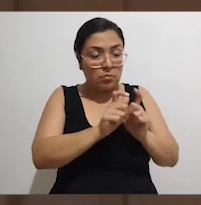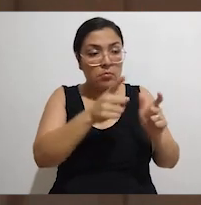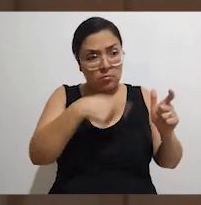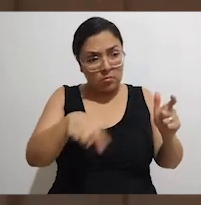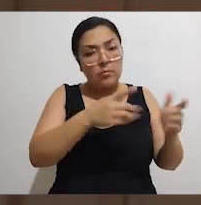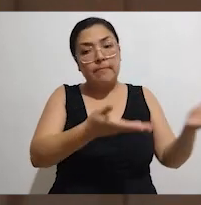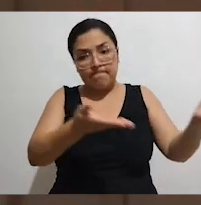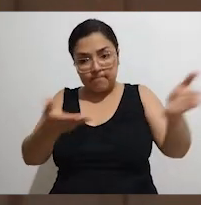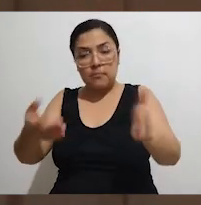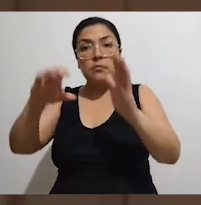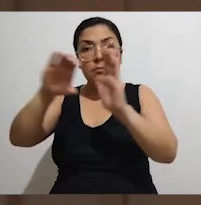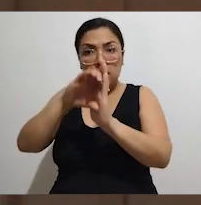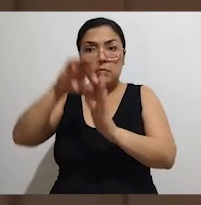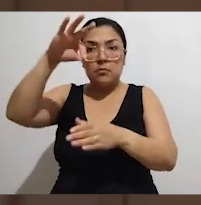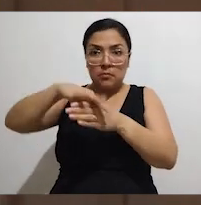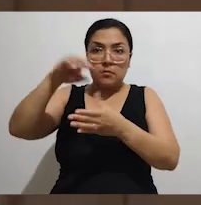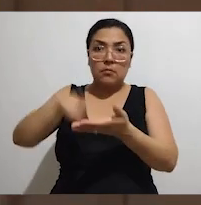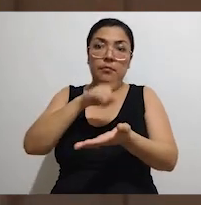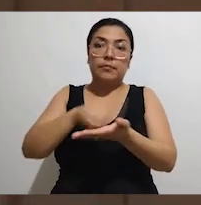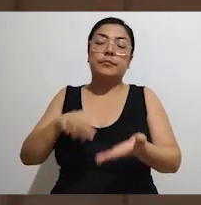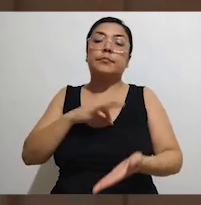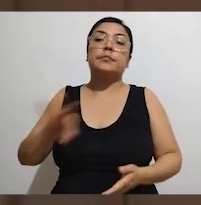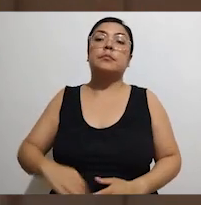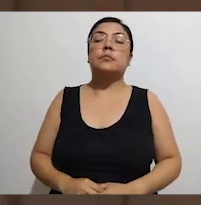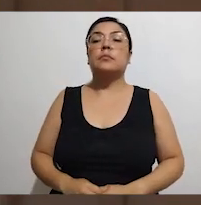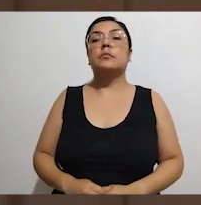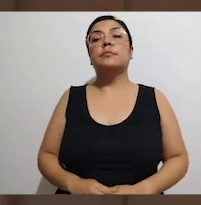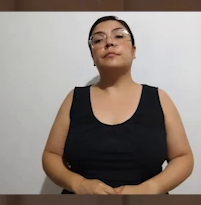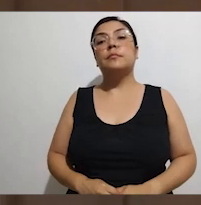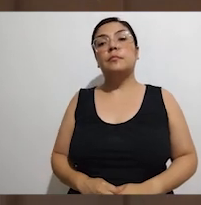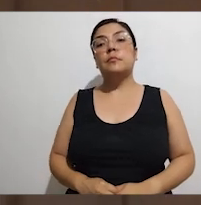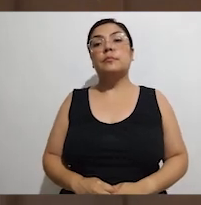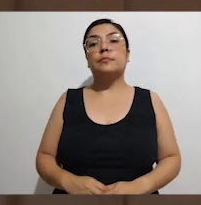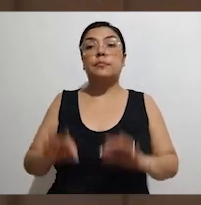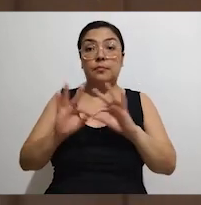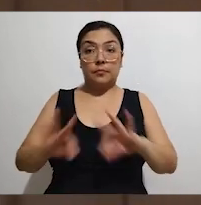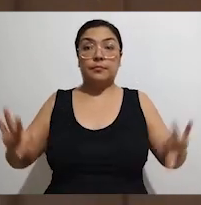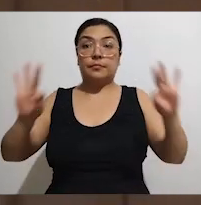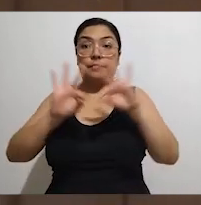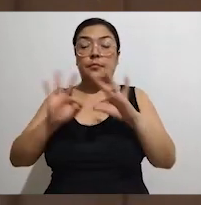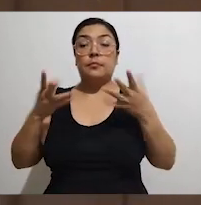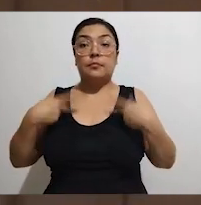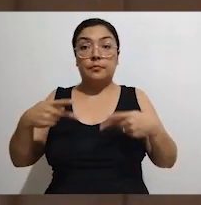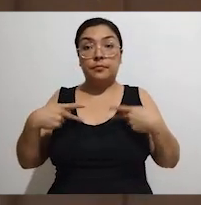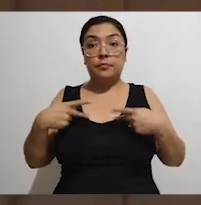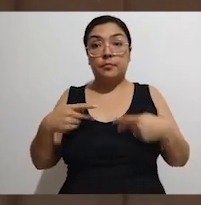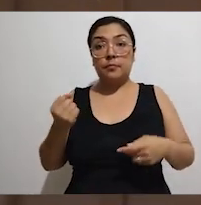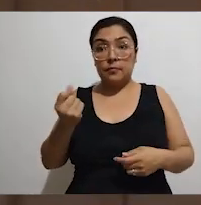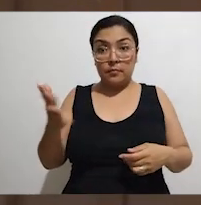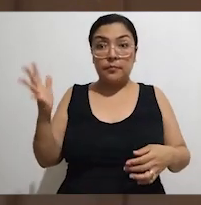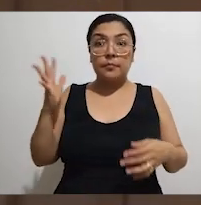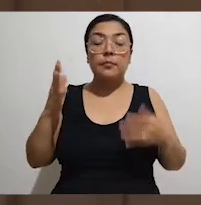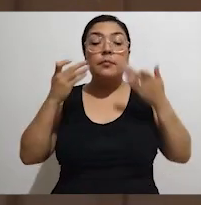lo desearon. Hay que recordar, y esto es muy importante, que los observadores electorales, por su